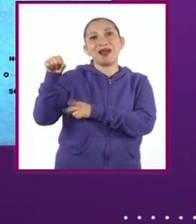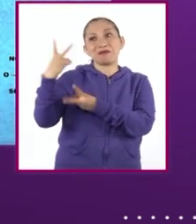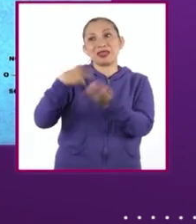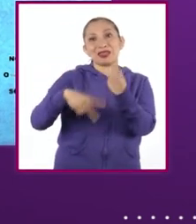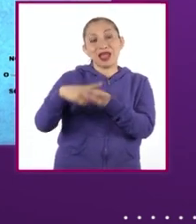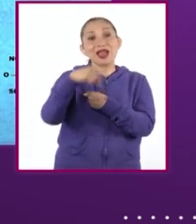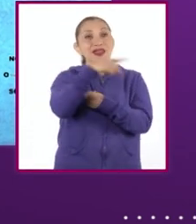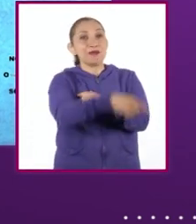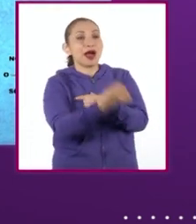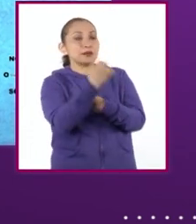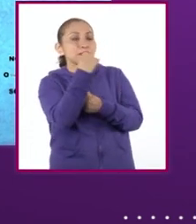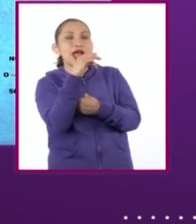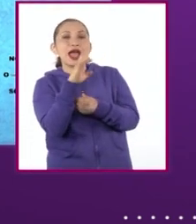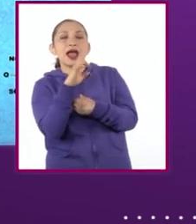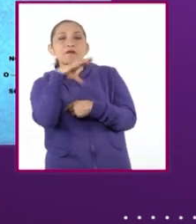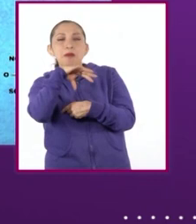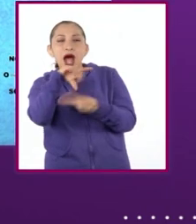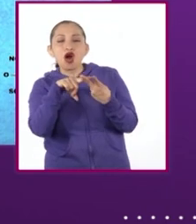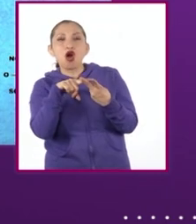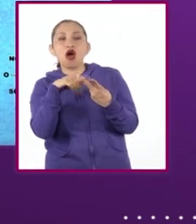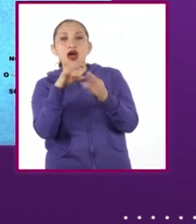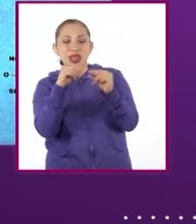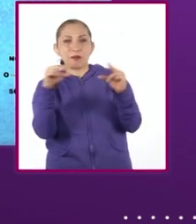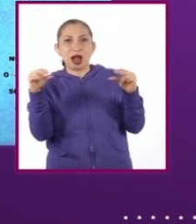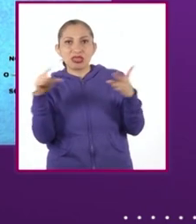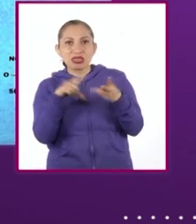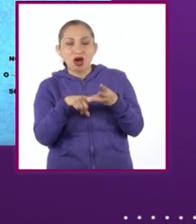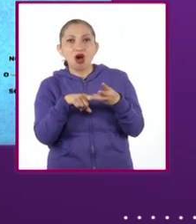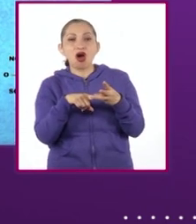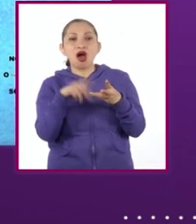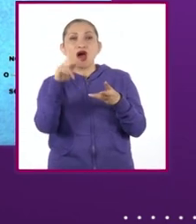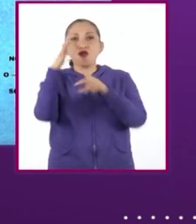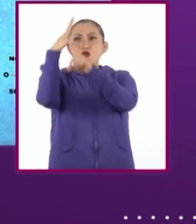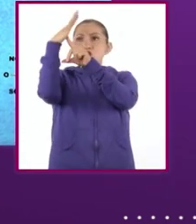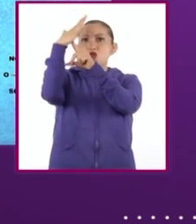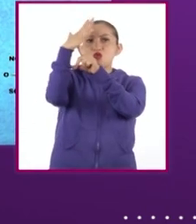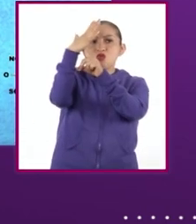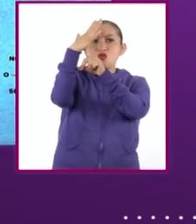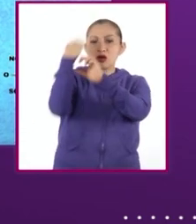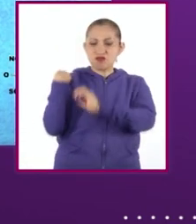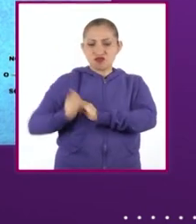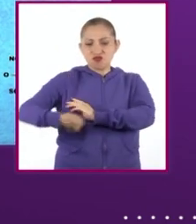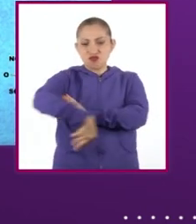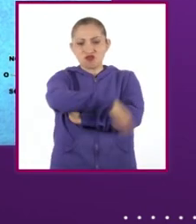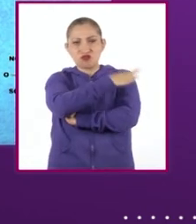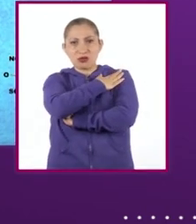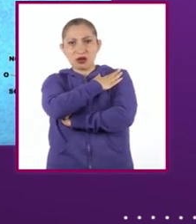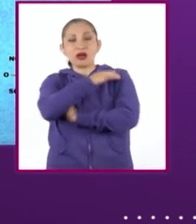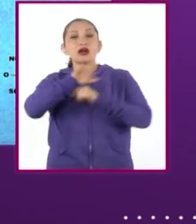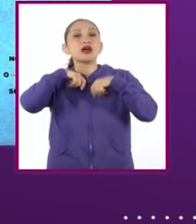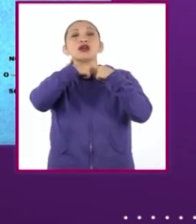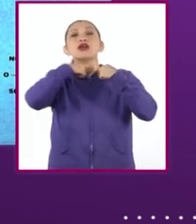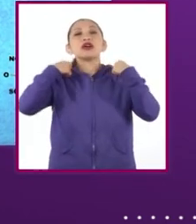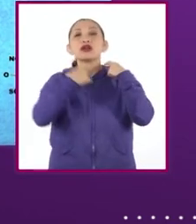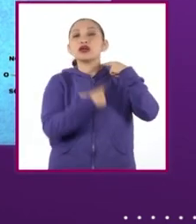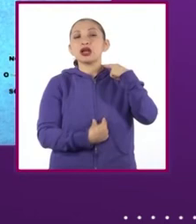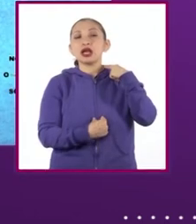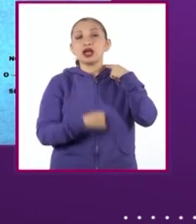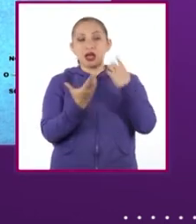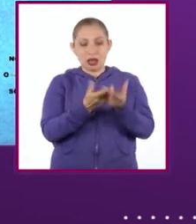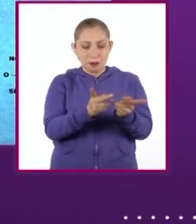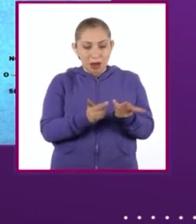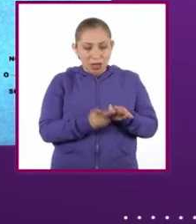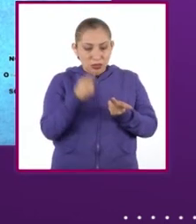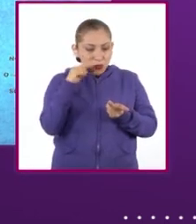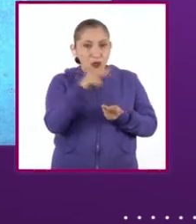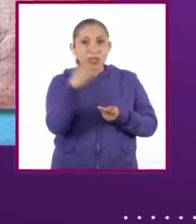las especias, el mango, el tamarindo, el papalote, el rebozo, el paliacate y la talavera